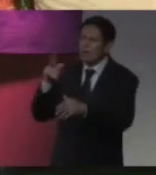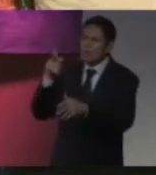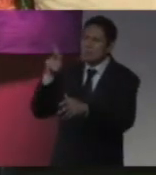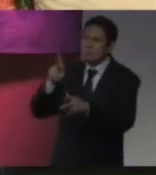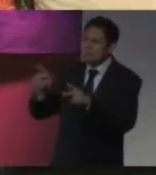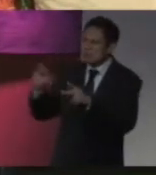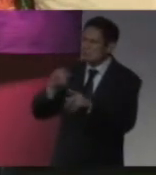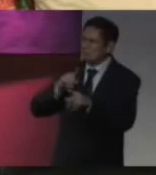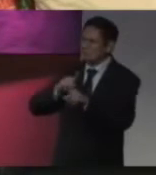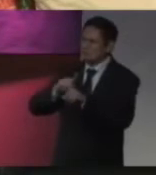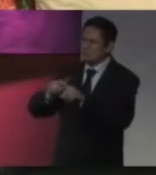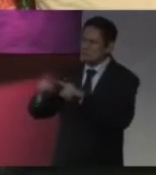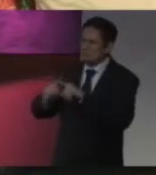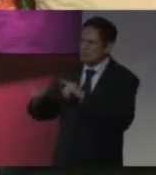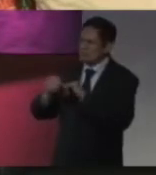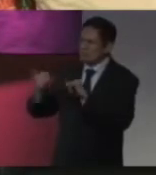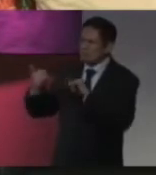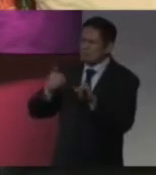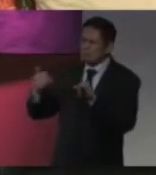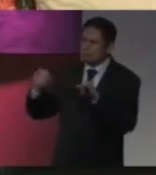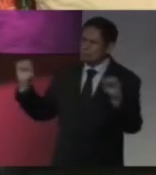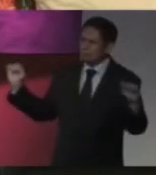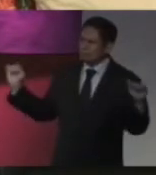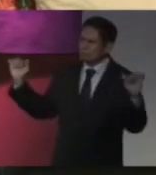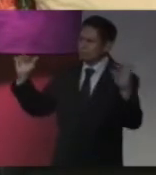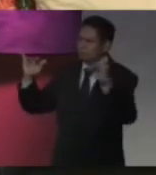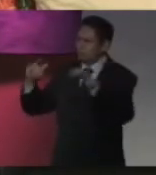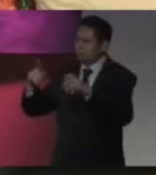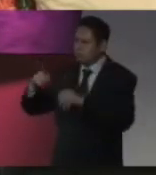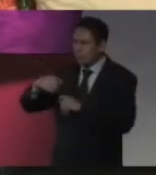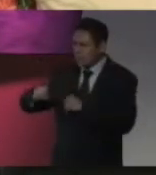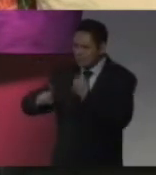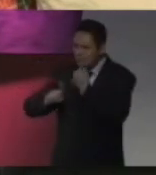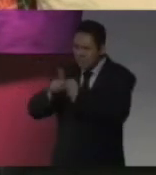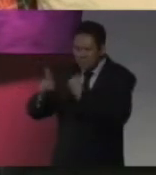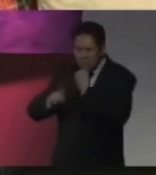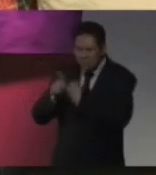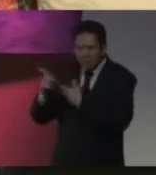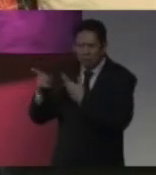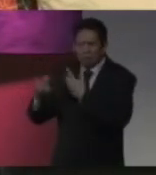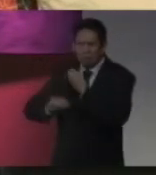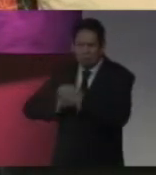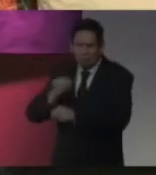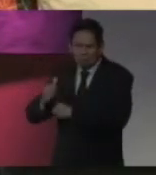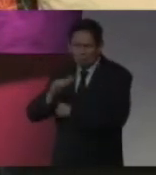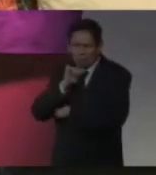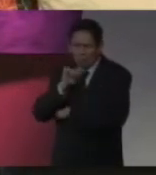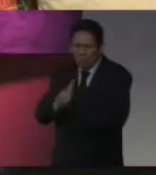estilos y de todas las luchas, y no hubo ni un pleito, ni una disensión?